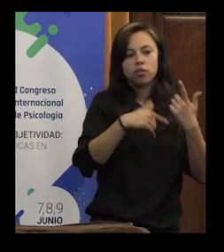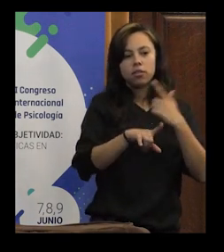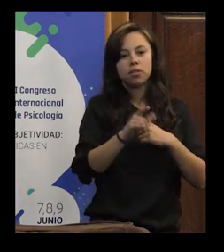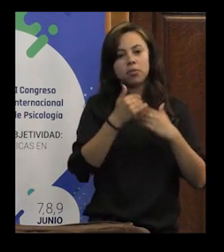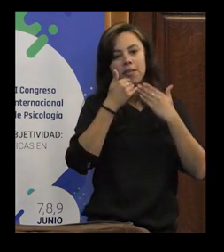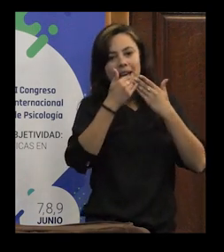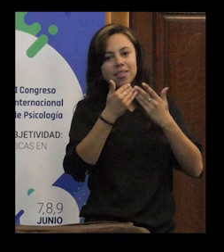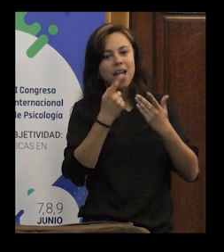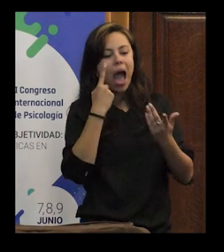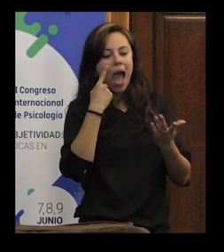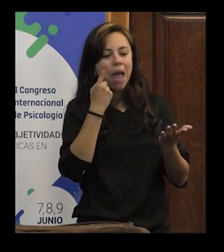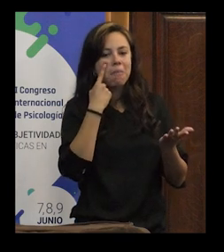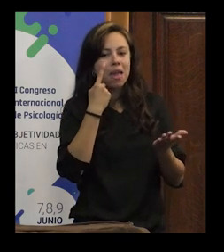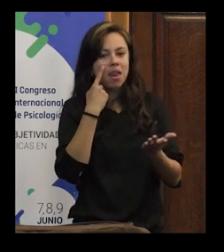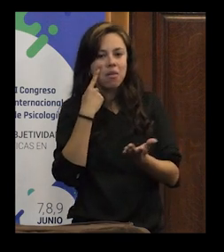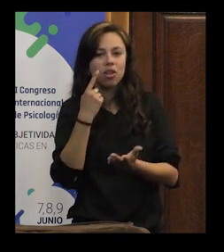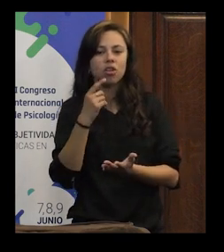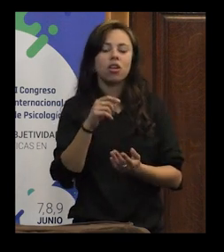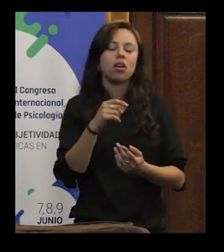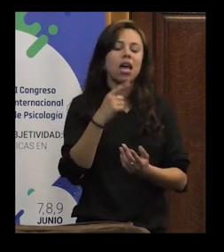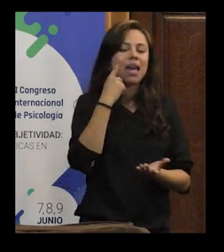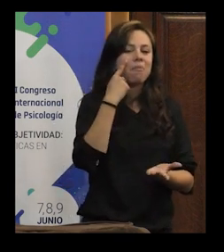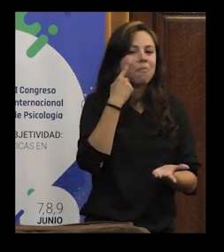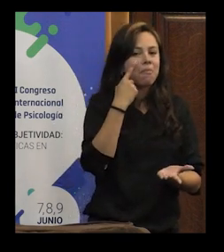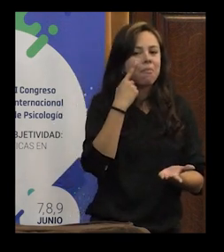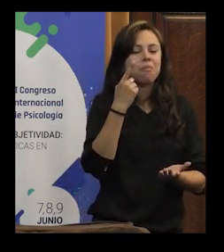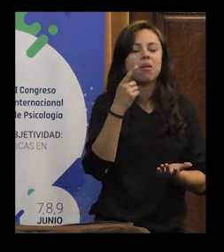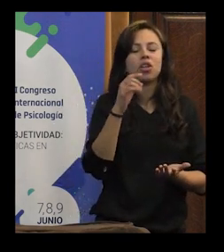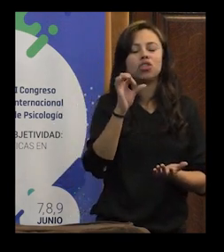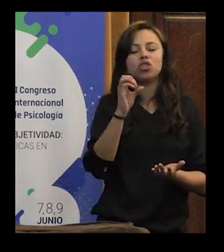experimentos somáticos.